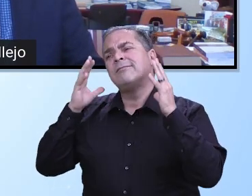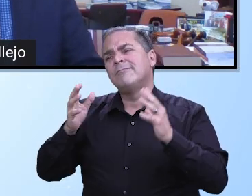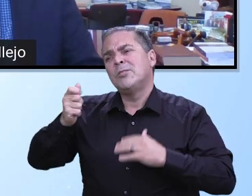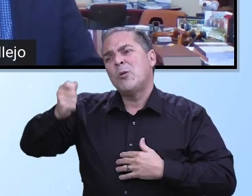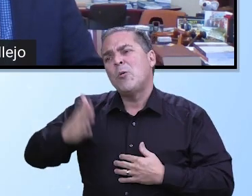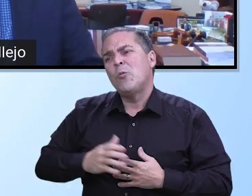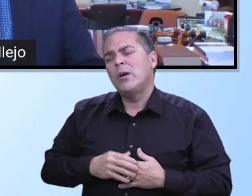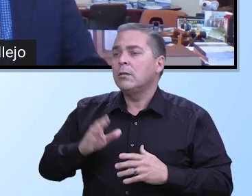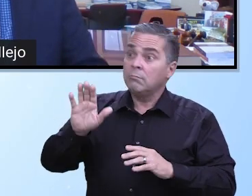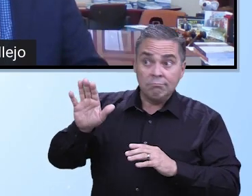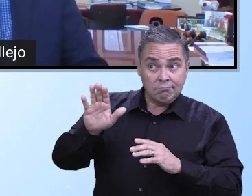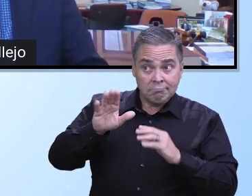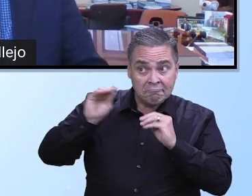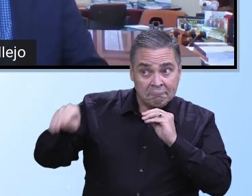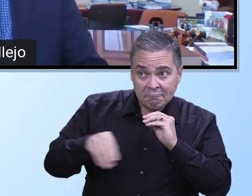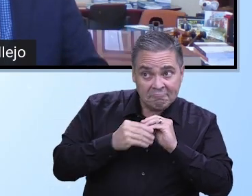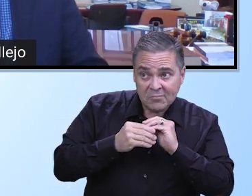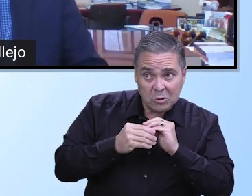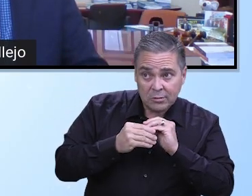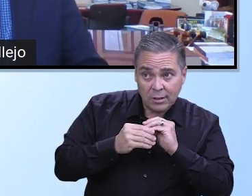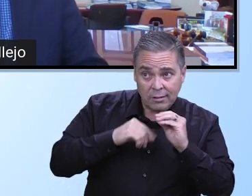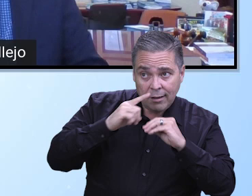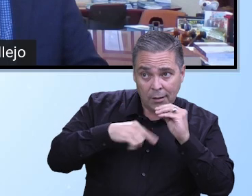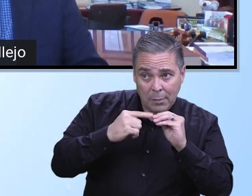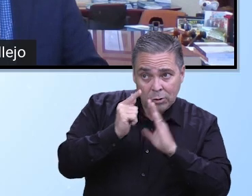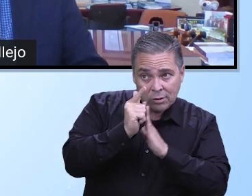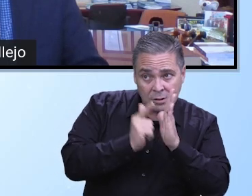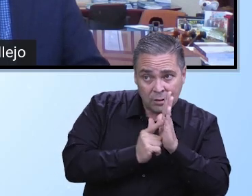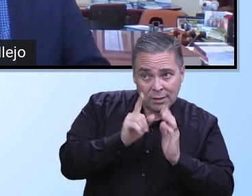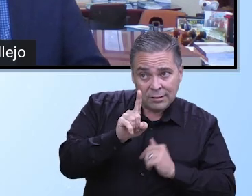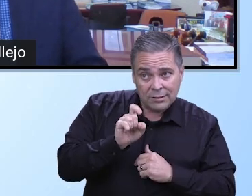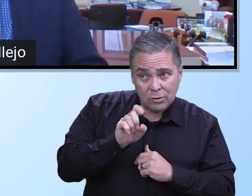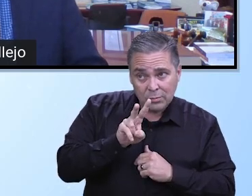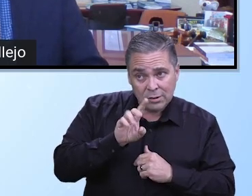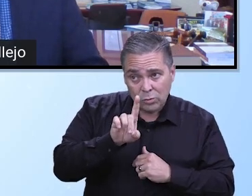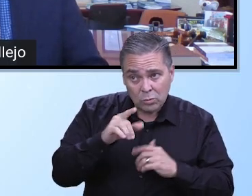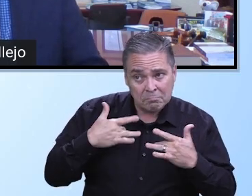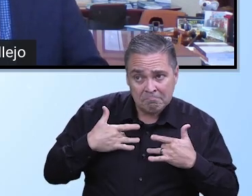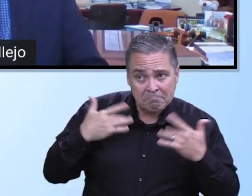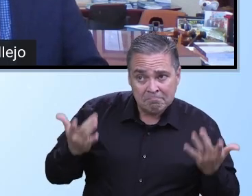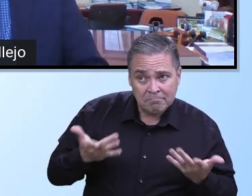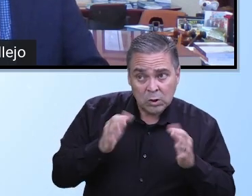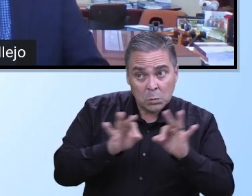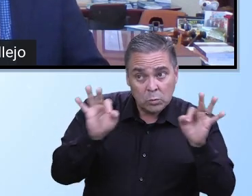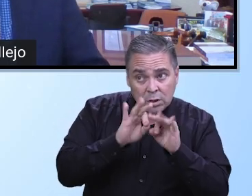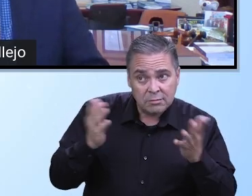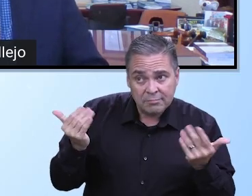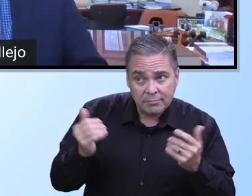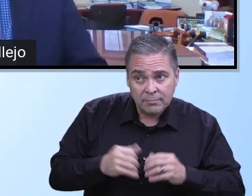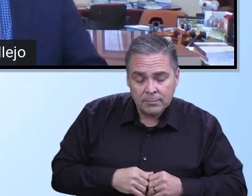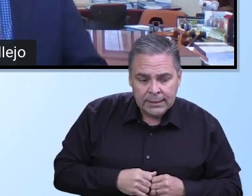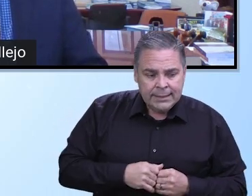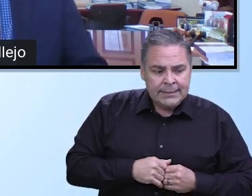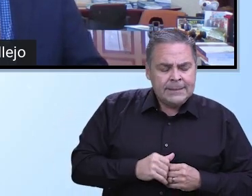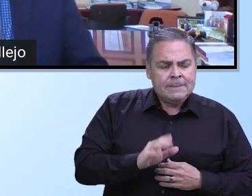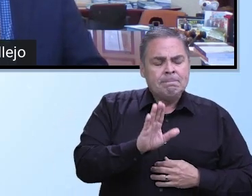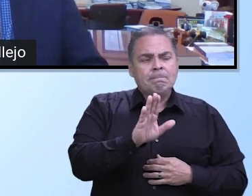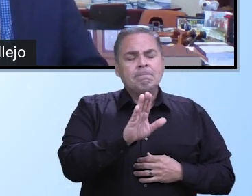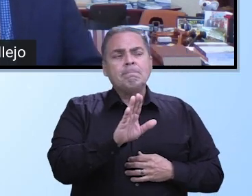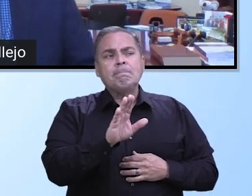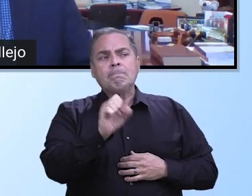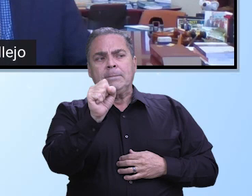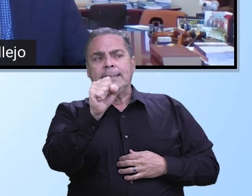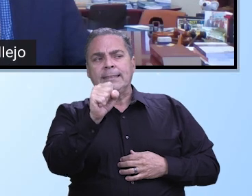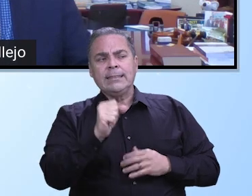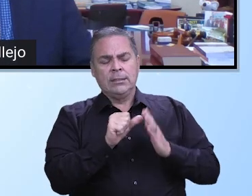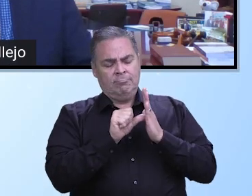quiera hablar sobre esta ley y su importancia? Bueno, siempre resalto, primero que la población de edad avanzada de